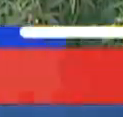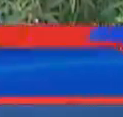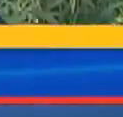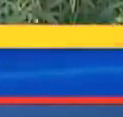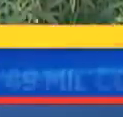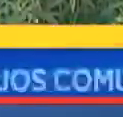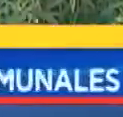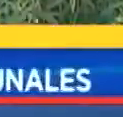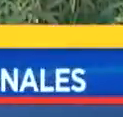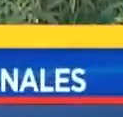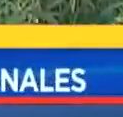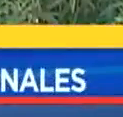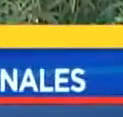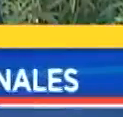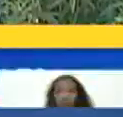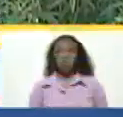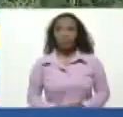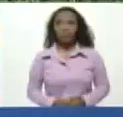y de oeste.